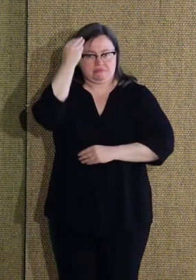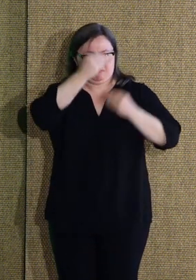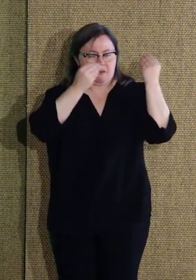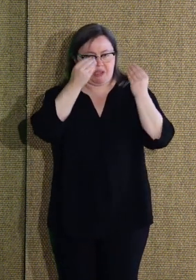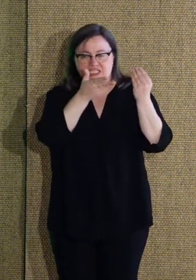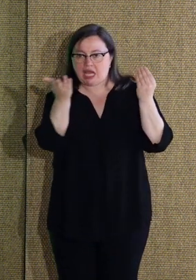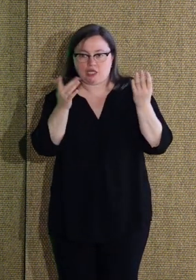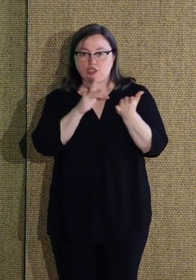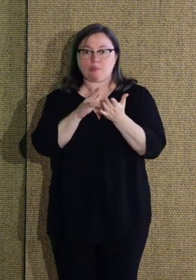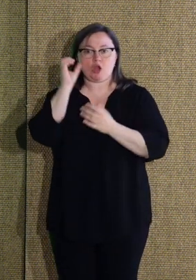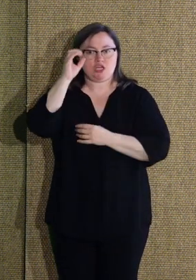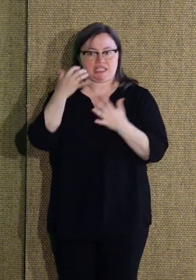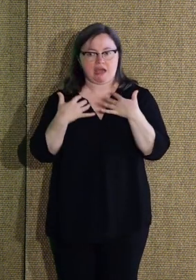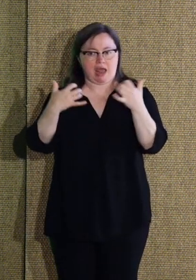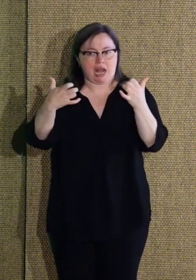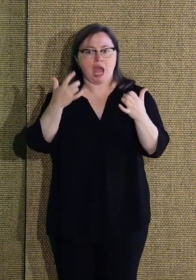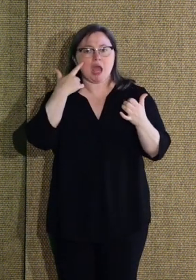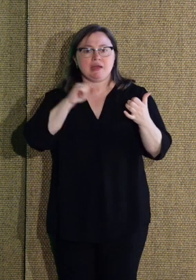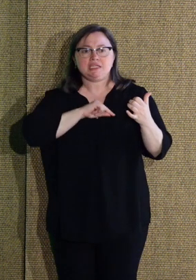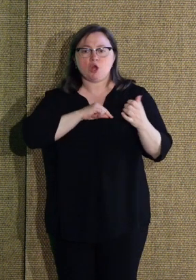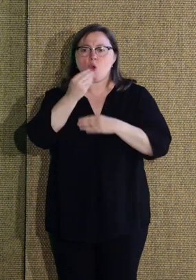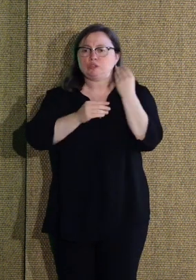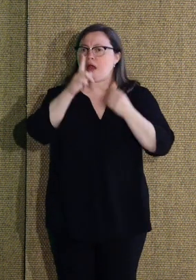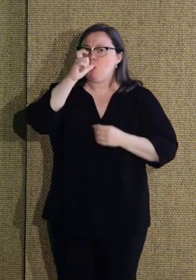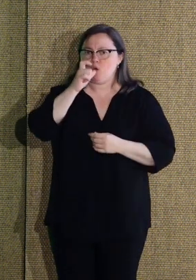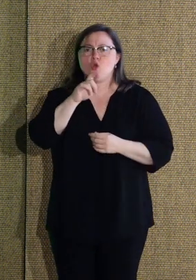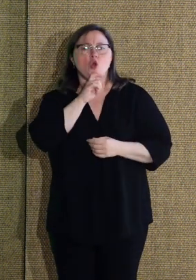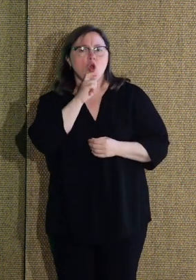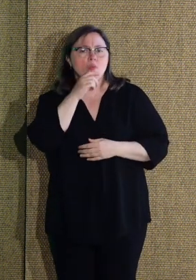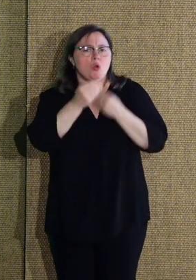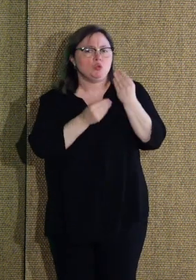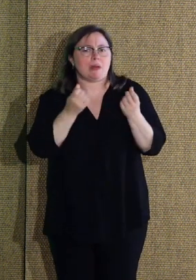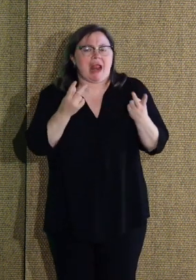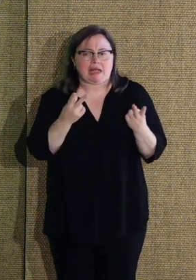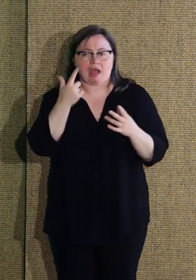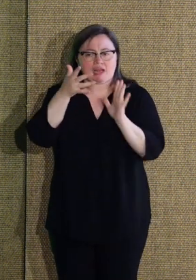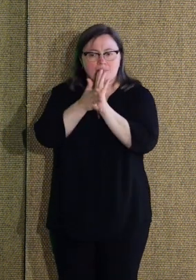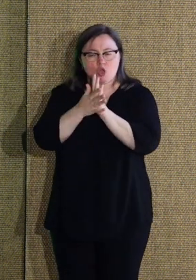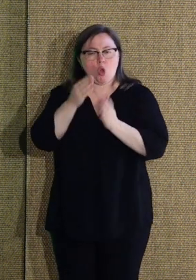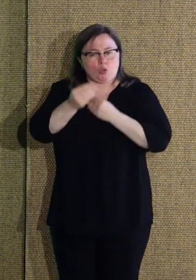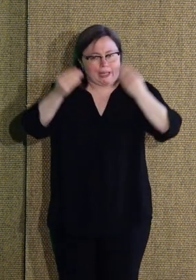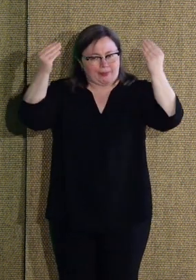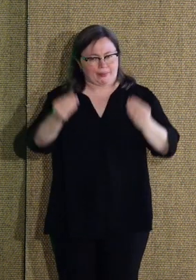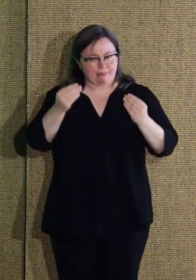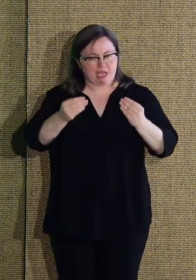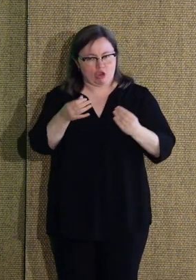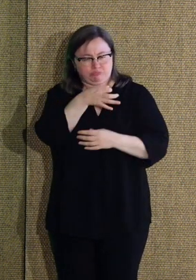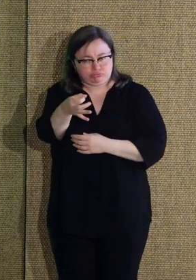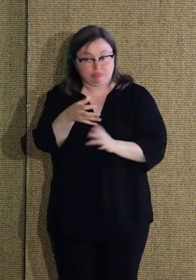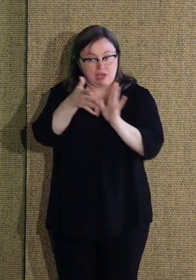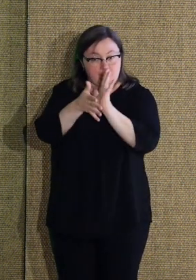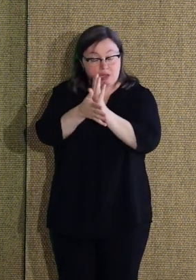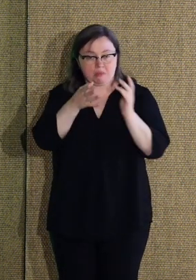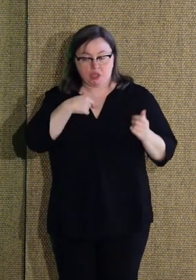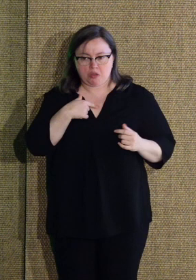vez darles una charla para ver cómo estaban usando ellos los inhaladores y para ver si podía enseñarles a usarlos de forma correcta. Porque